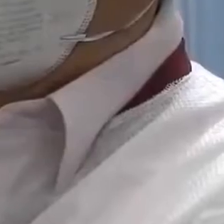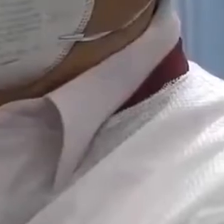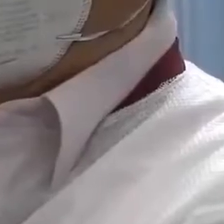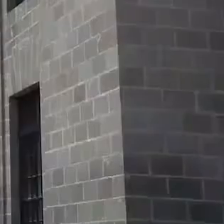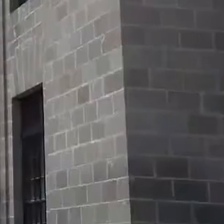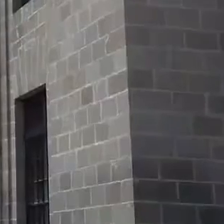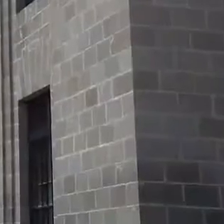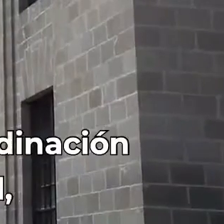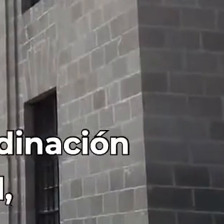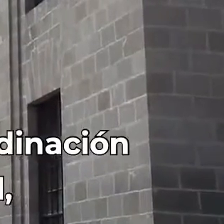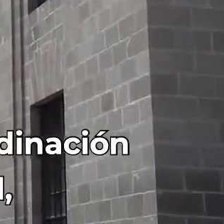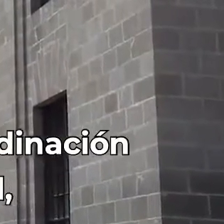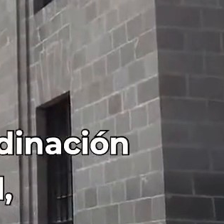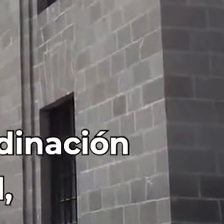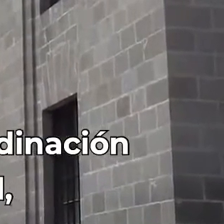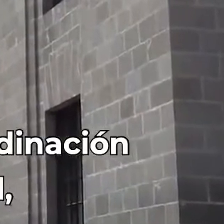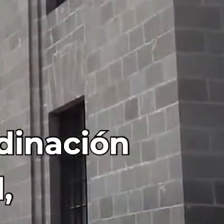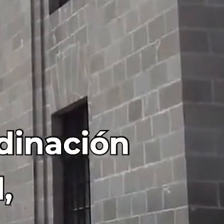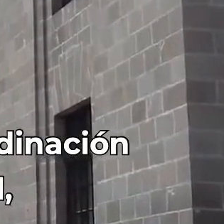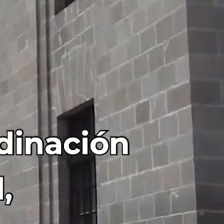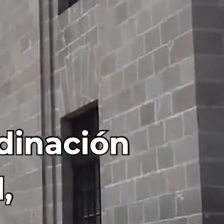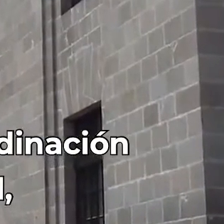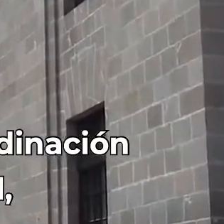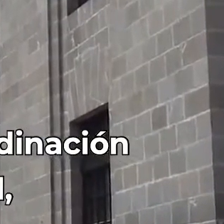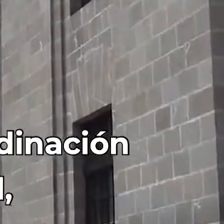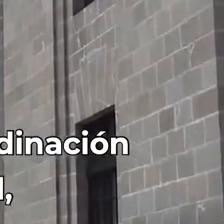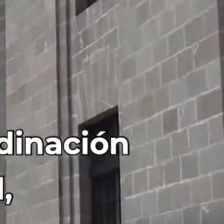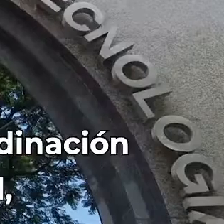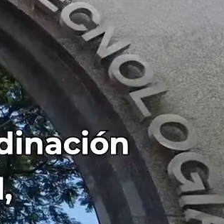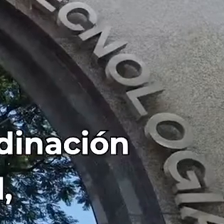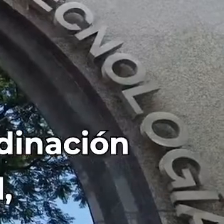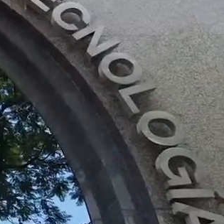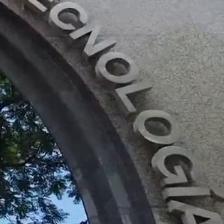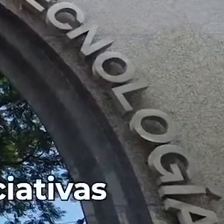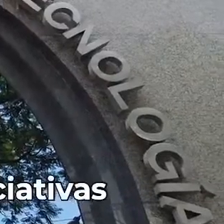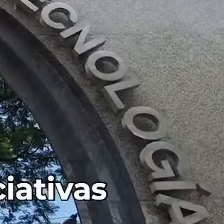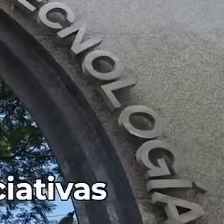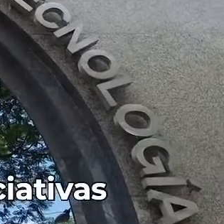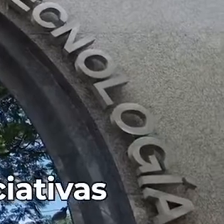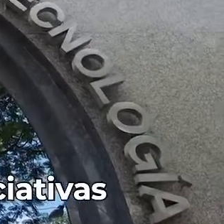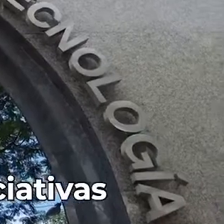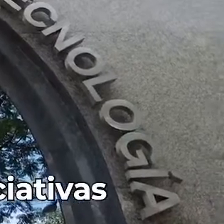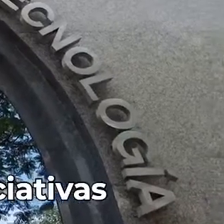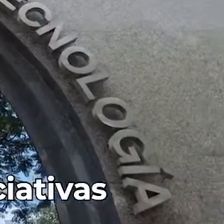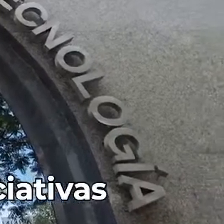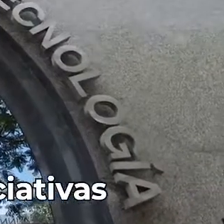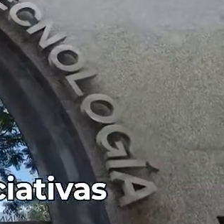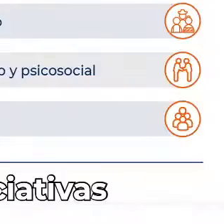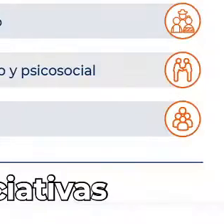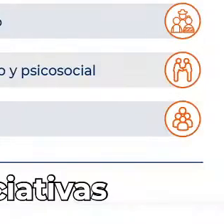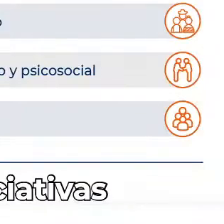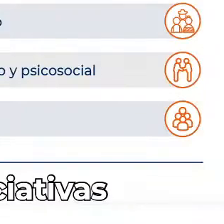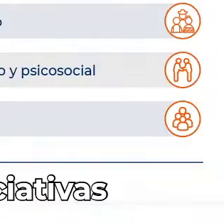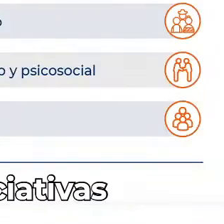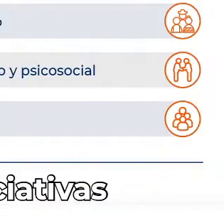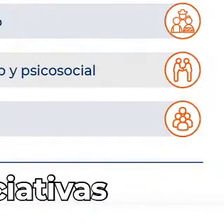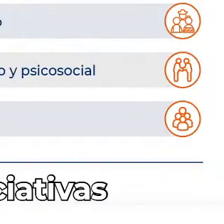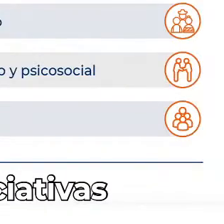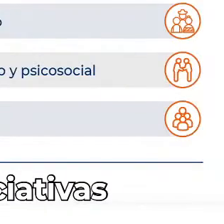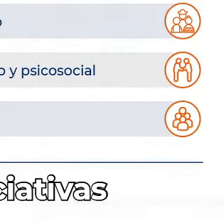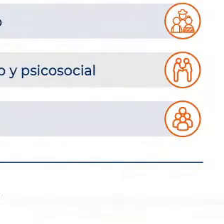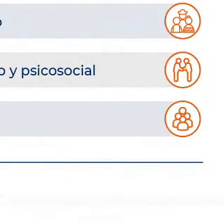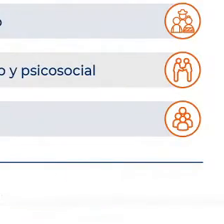hacer una transformación del Estado para que sea un Estado que garantiza los derechos individuales y sociales